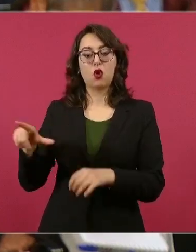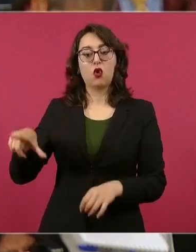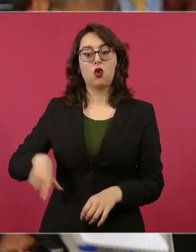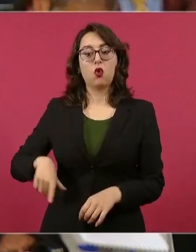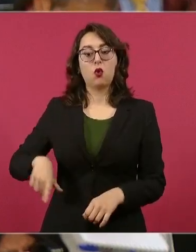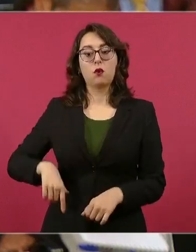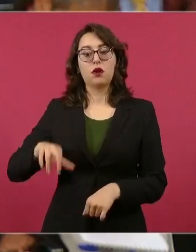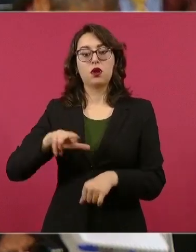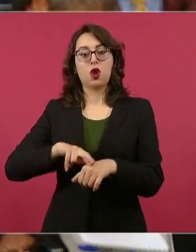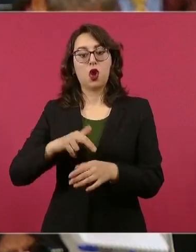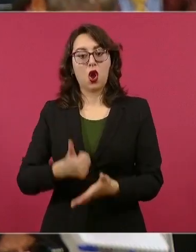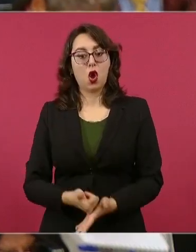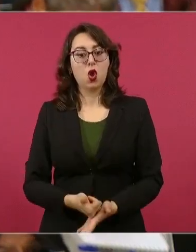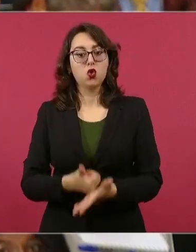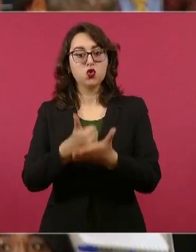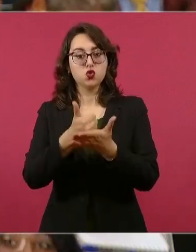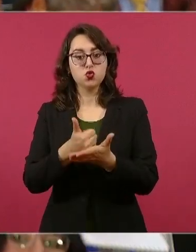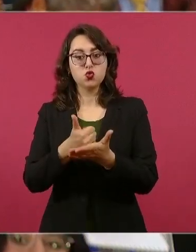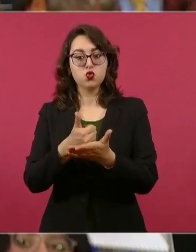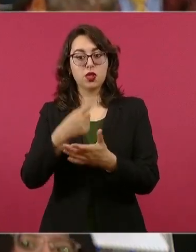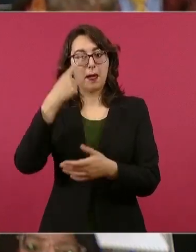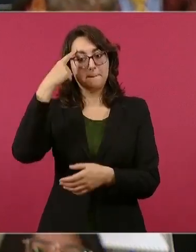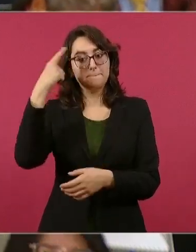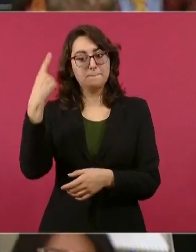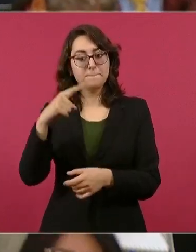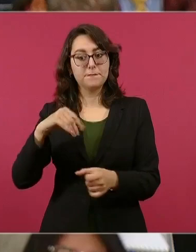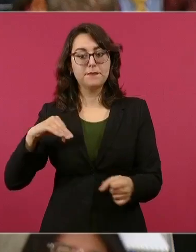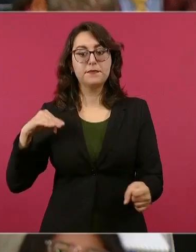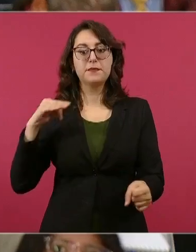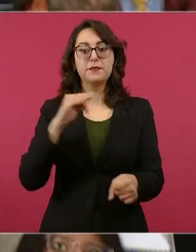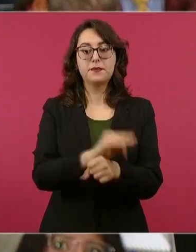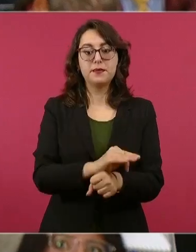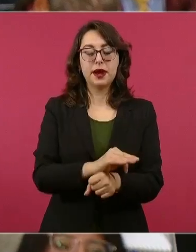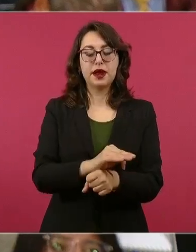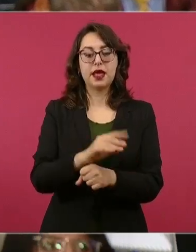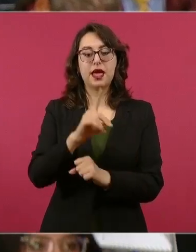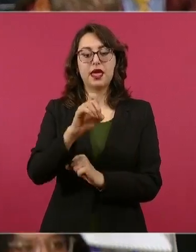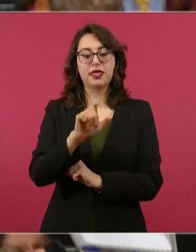confirmar alguna embajada para el gobernador?